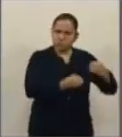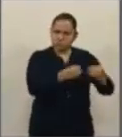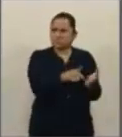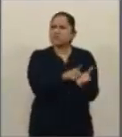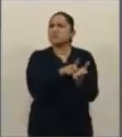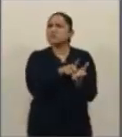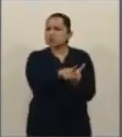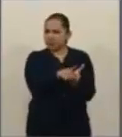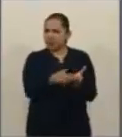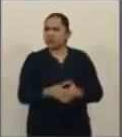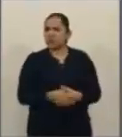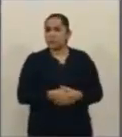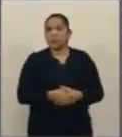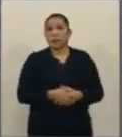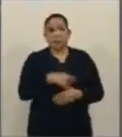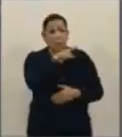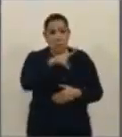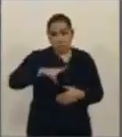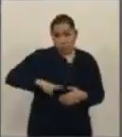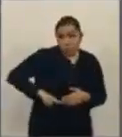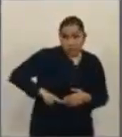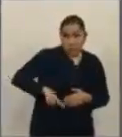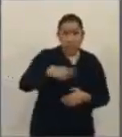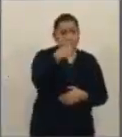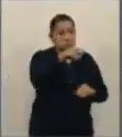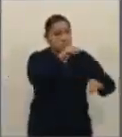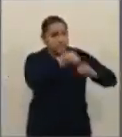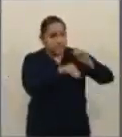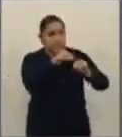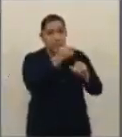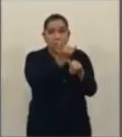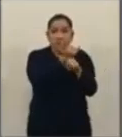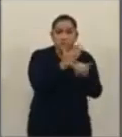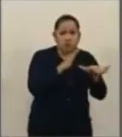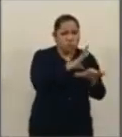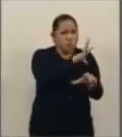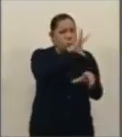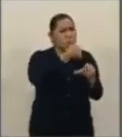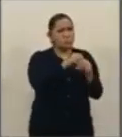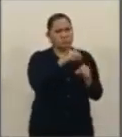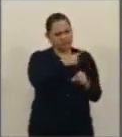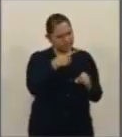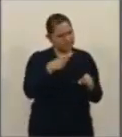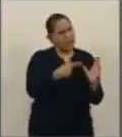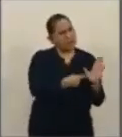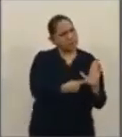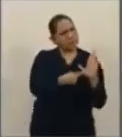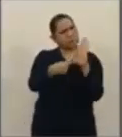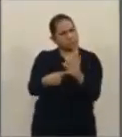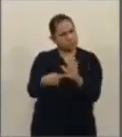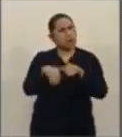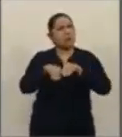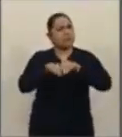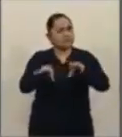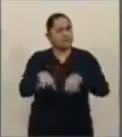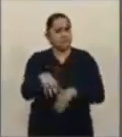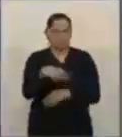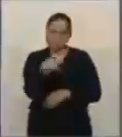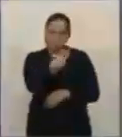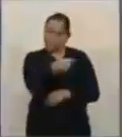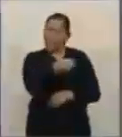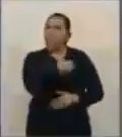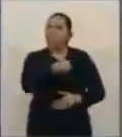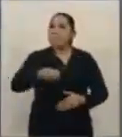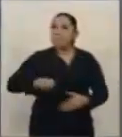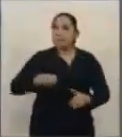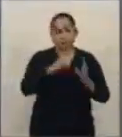cuentas en el ejercicio público es indispensable y una obligación